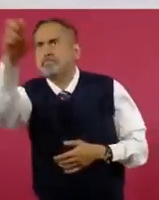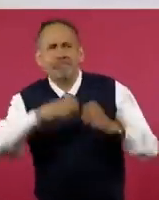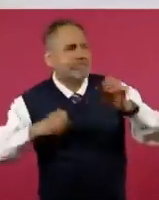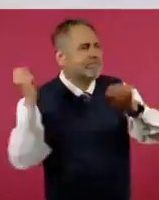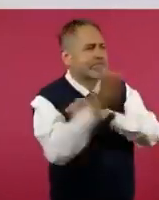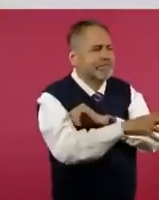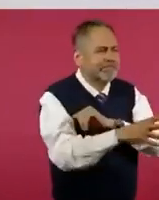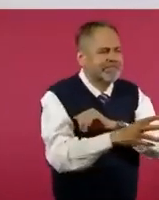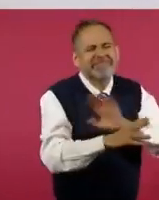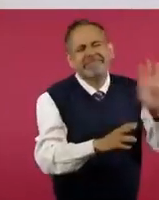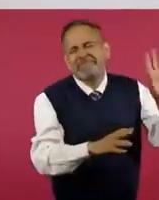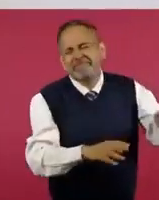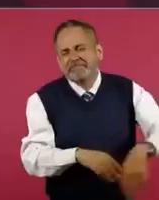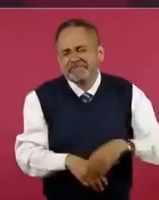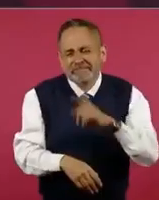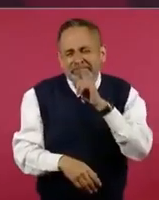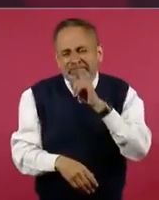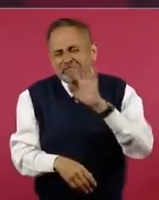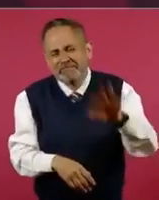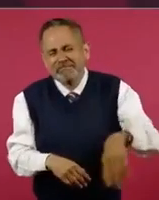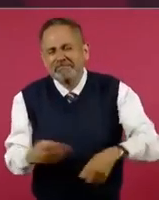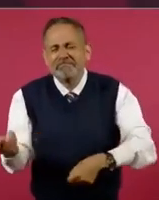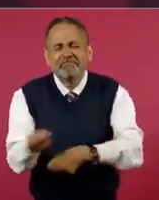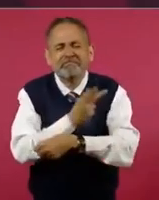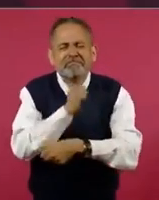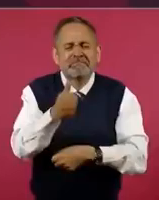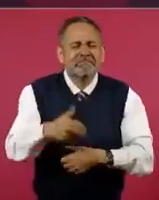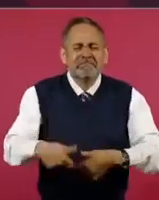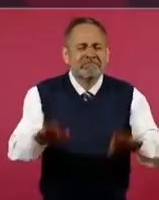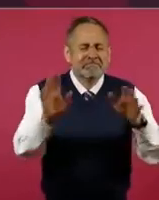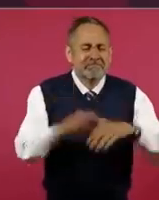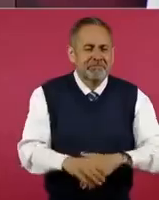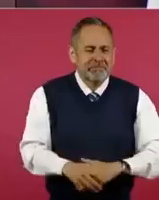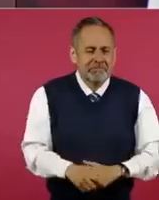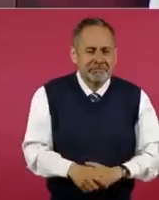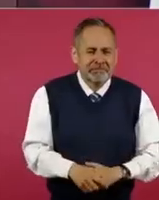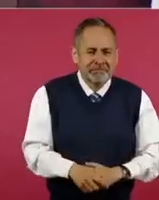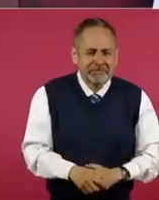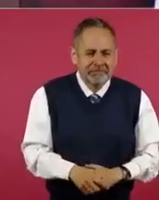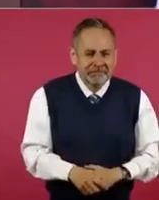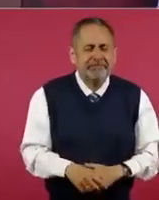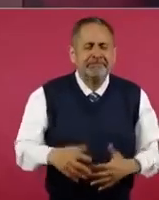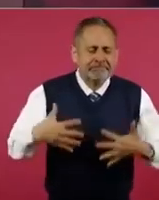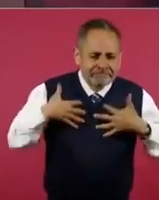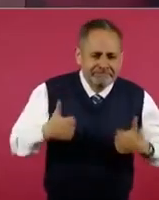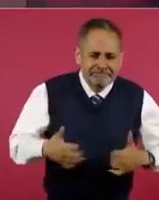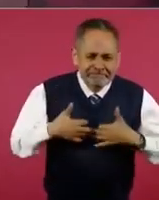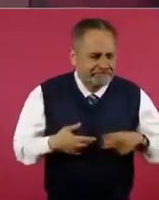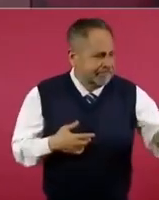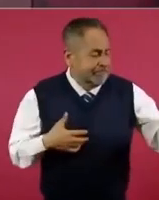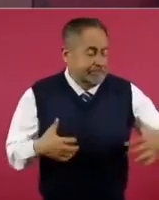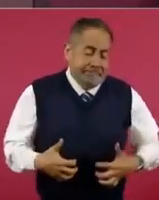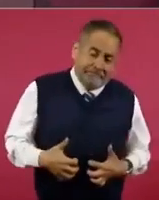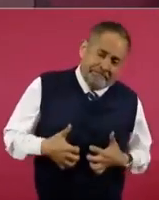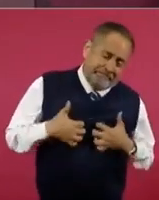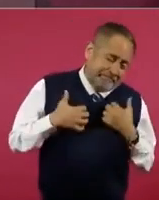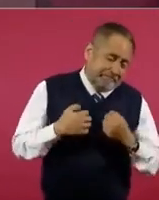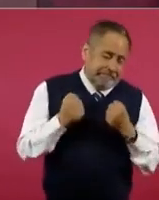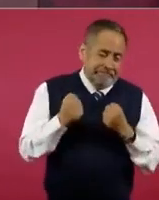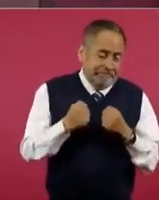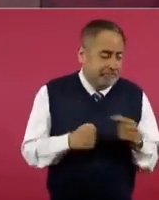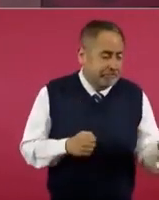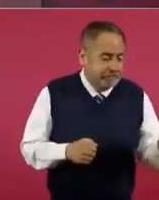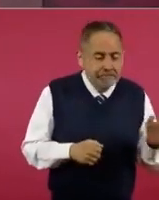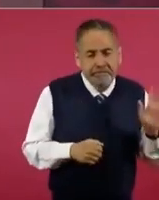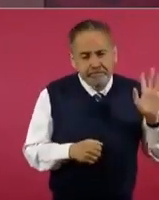Pero no pasó a mayores. Entiendo que están enojados, están molestos.